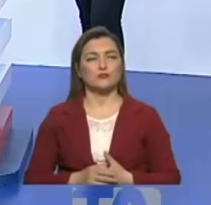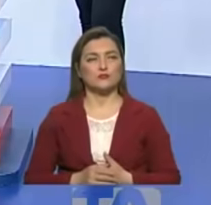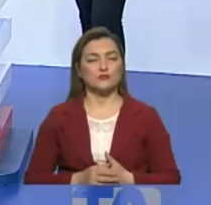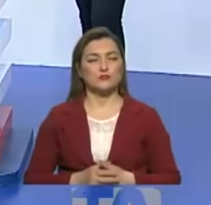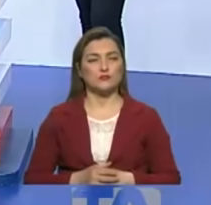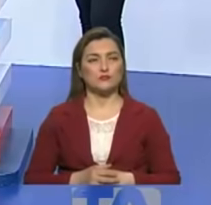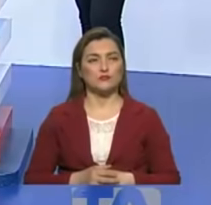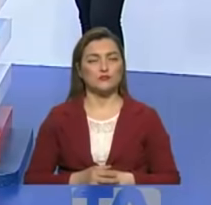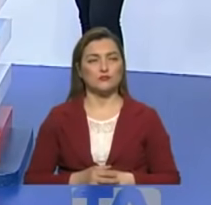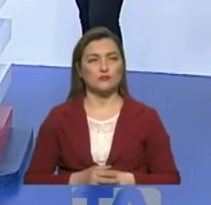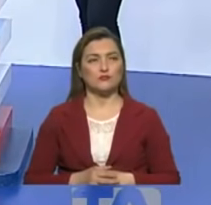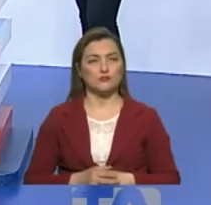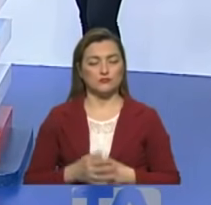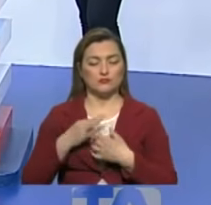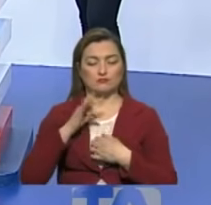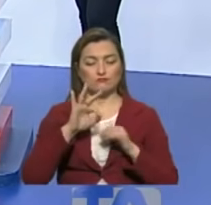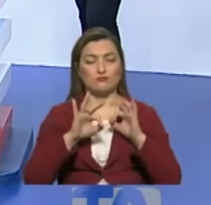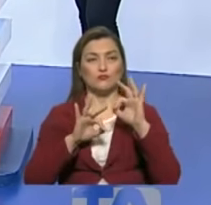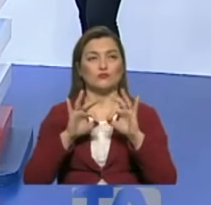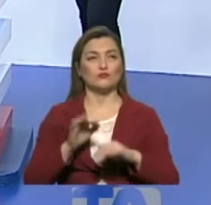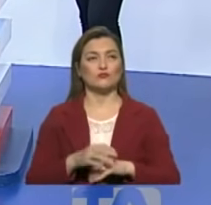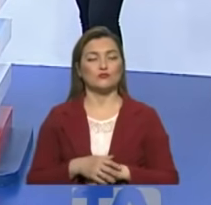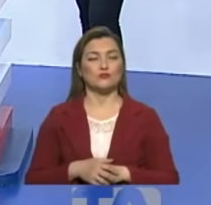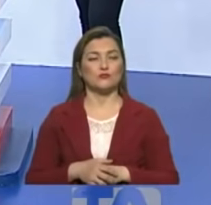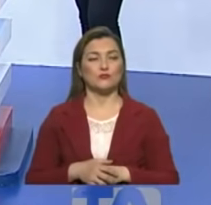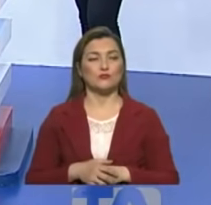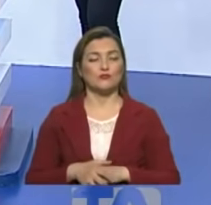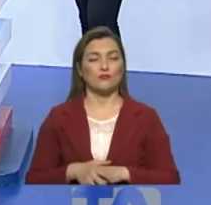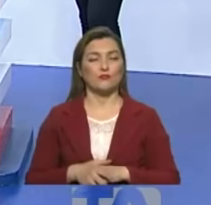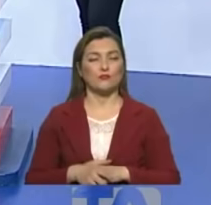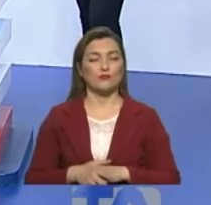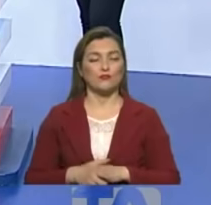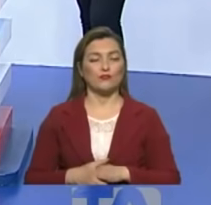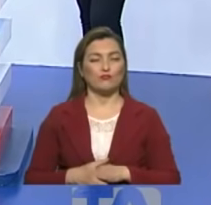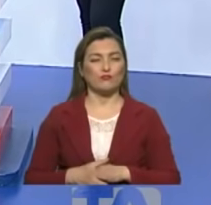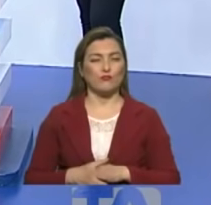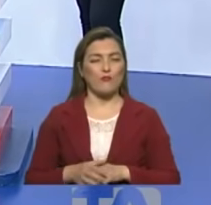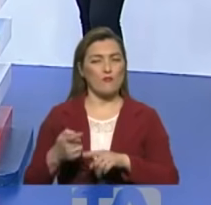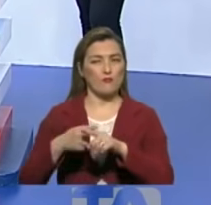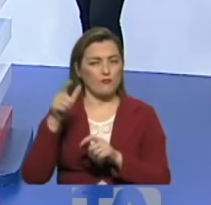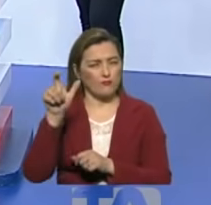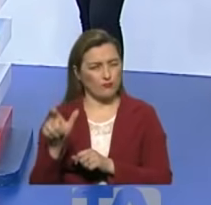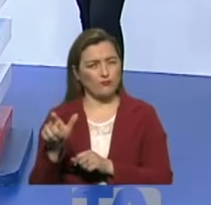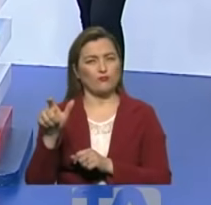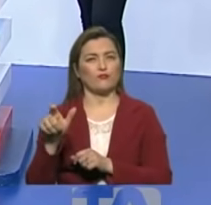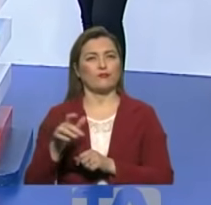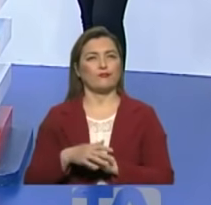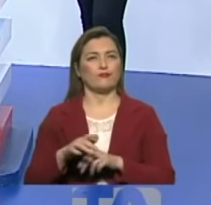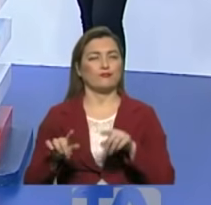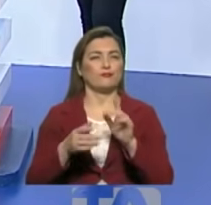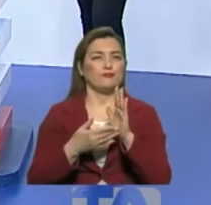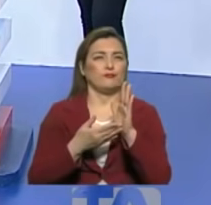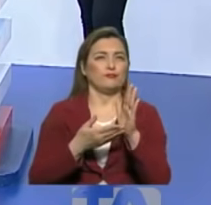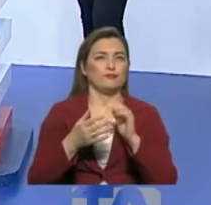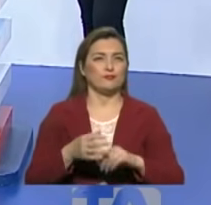tipo de coinfecciones, a propósito de lo que mencionabas, ¿se puede dar en cualquier persona o sí influye, por